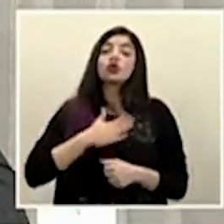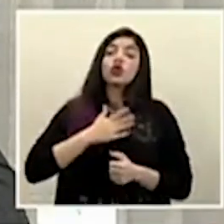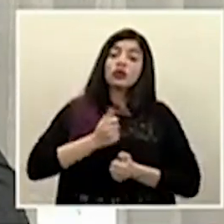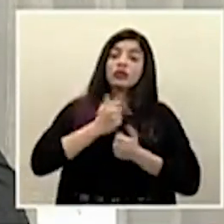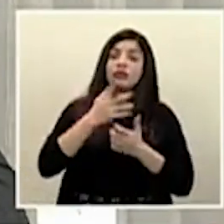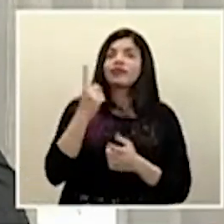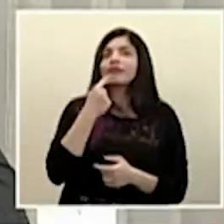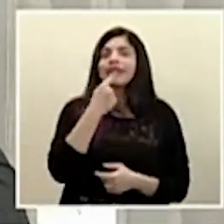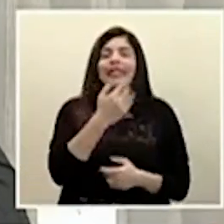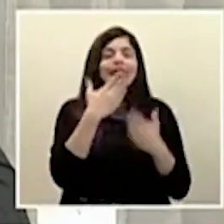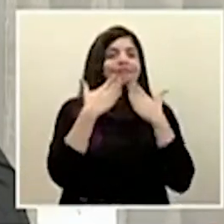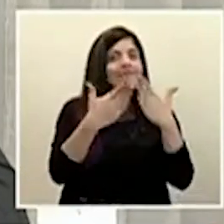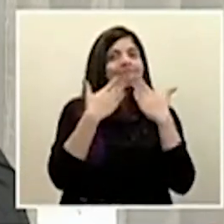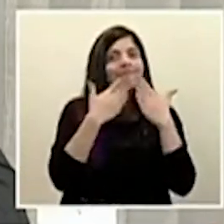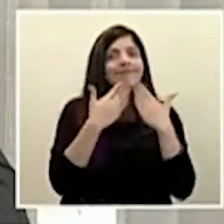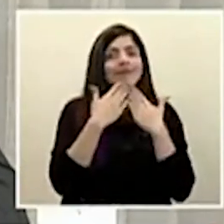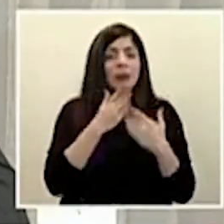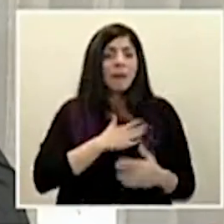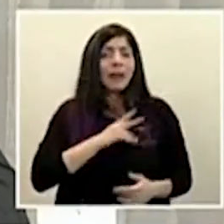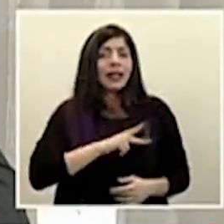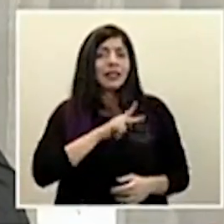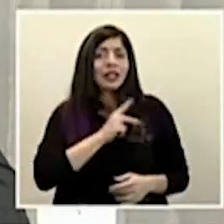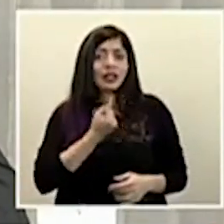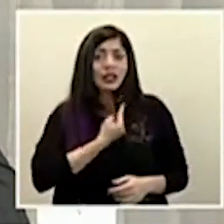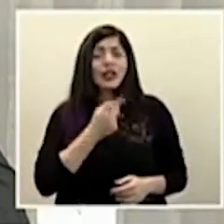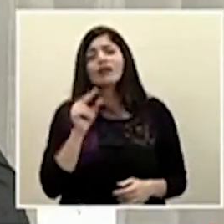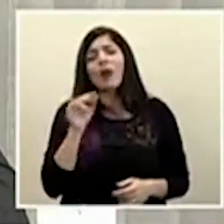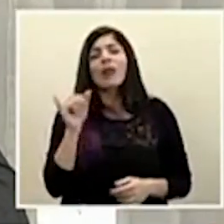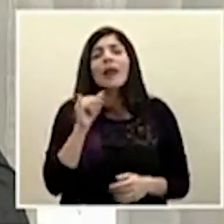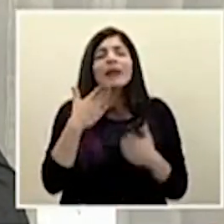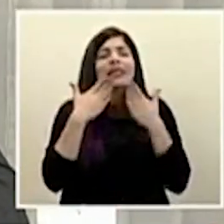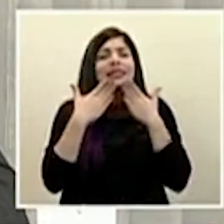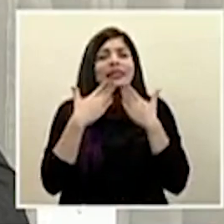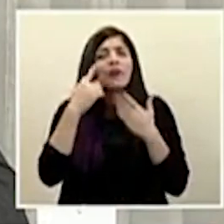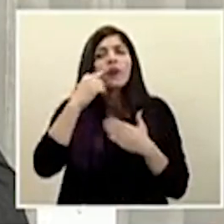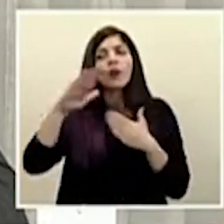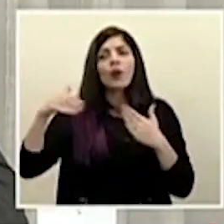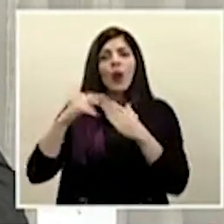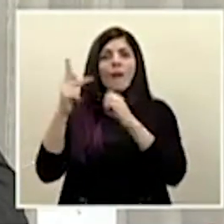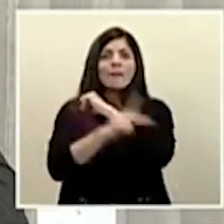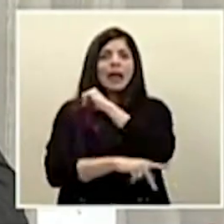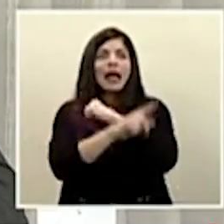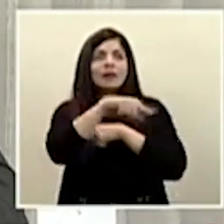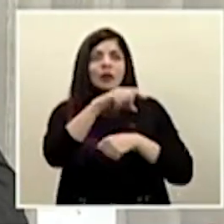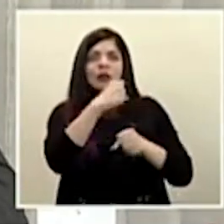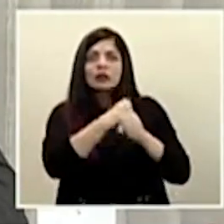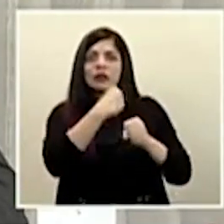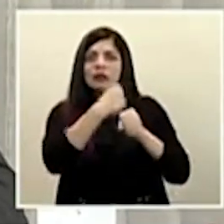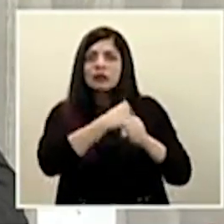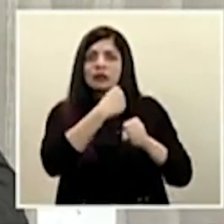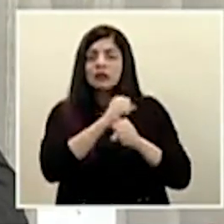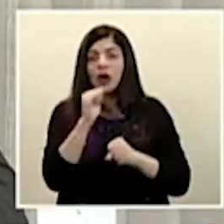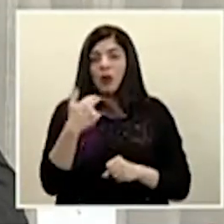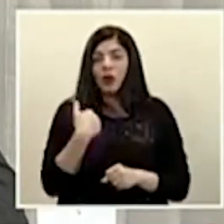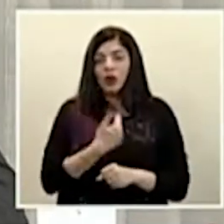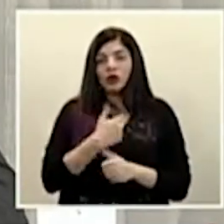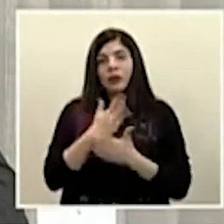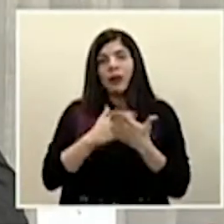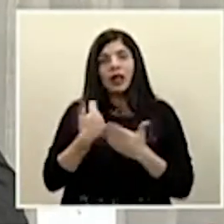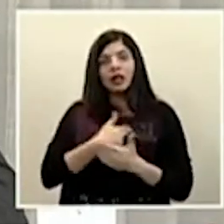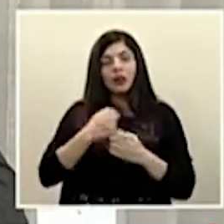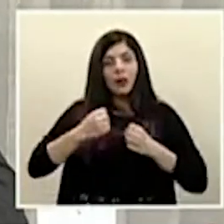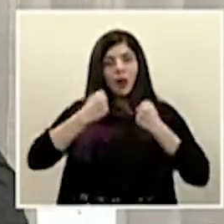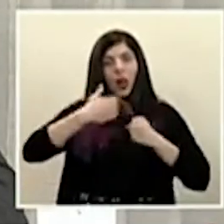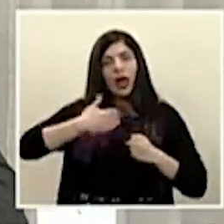es agradecimiento, no en lo personal, sino agradecimiento por y para el país por lo que se está haciendo allí, como nosotros en nuestra parte en el